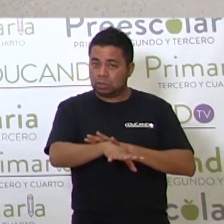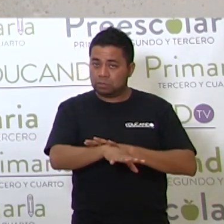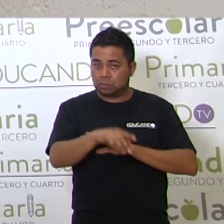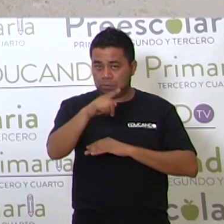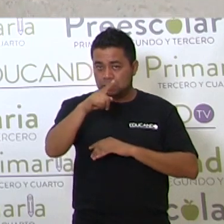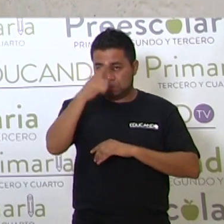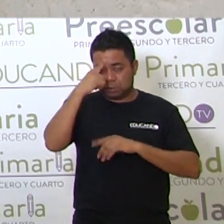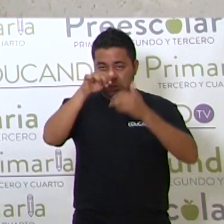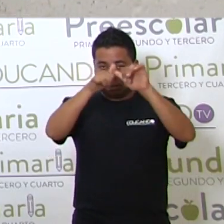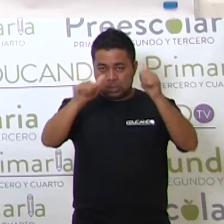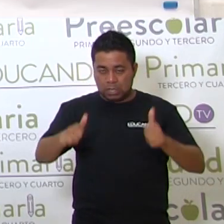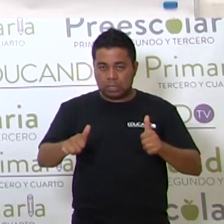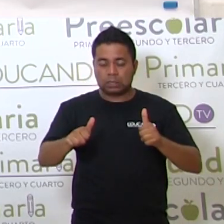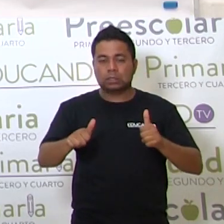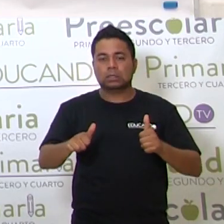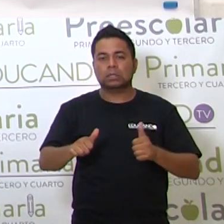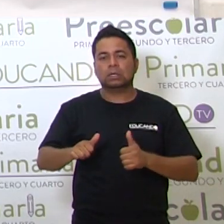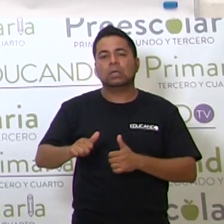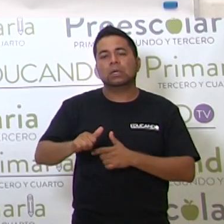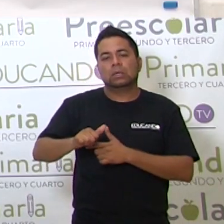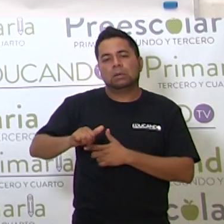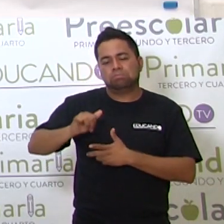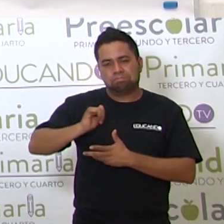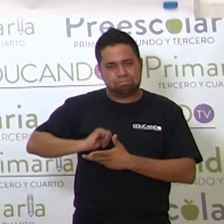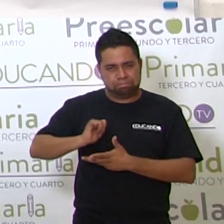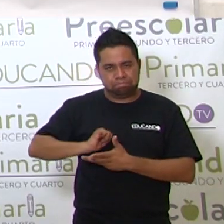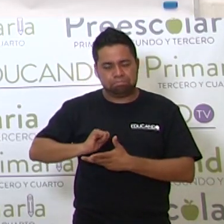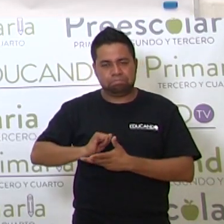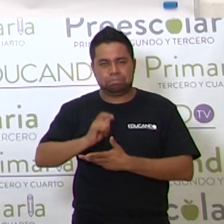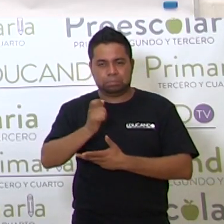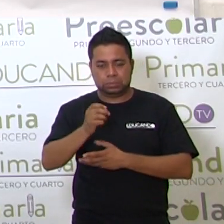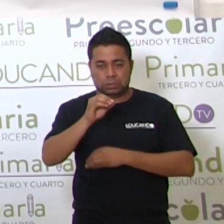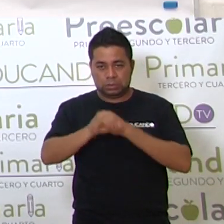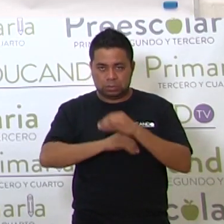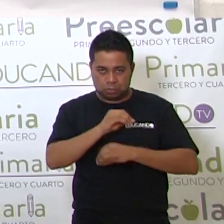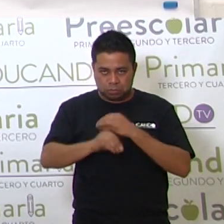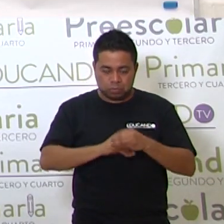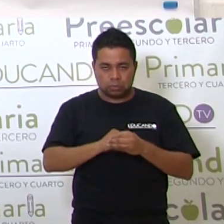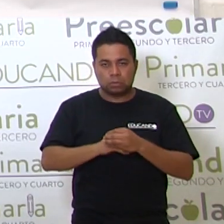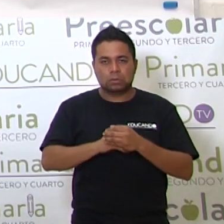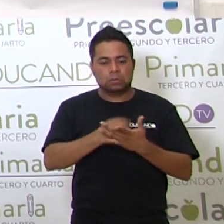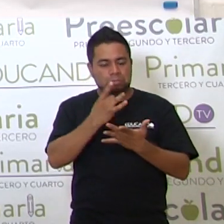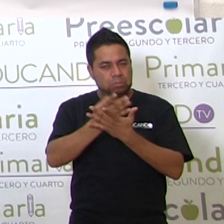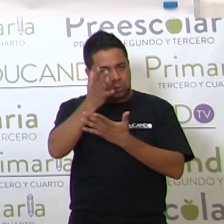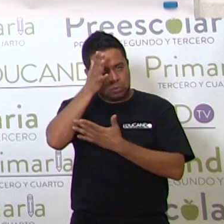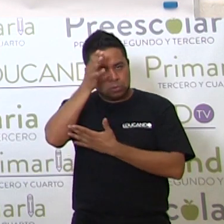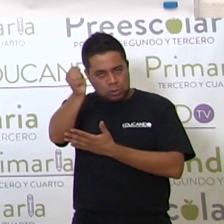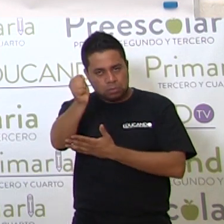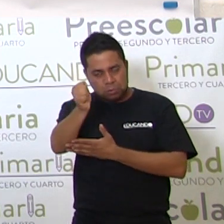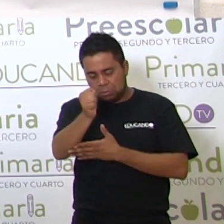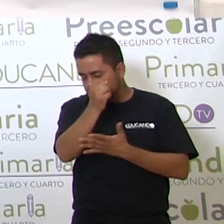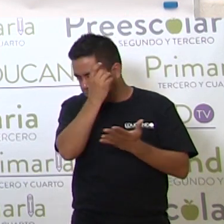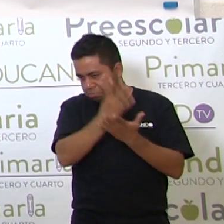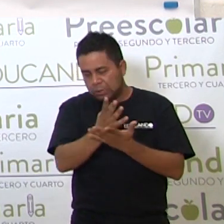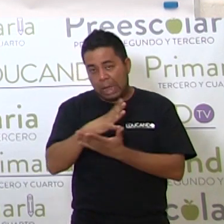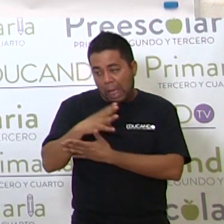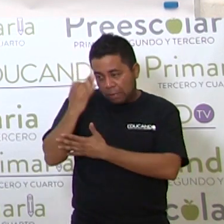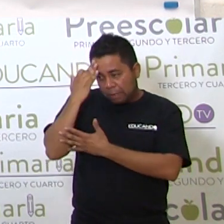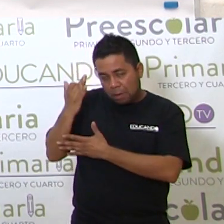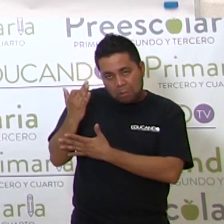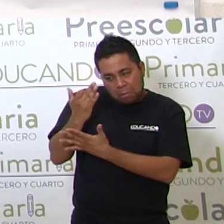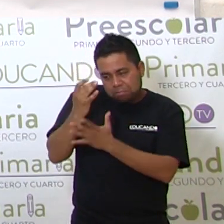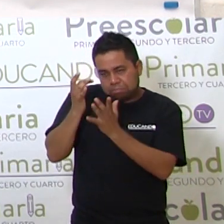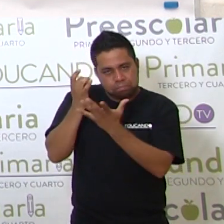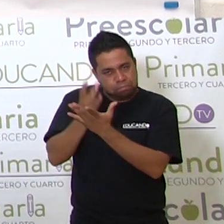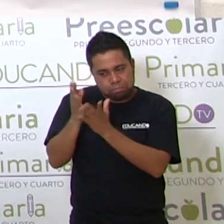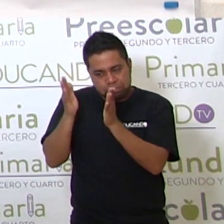arte contemporáneo representa un concepto específico, hay un periodo específico del